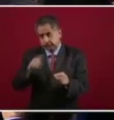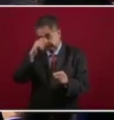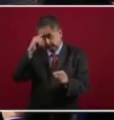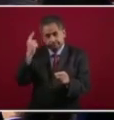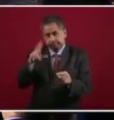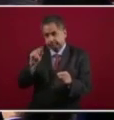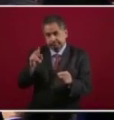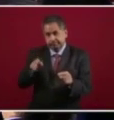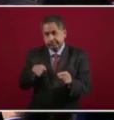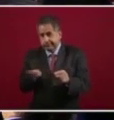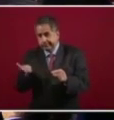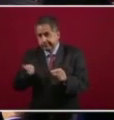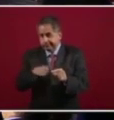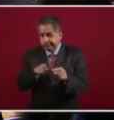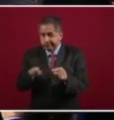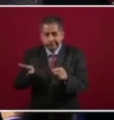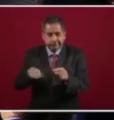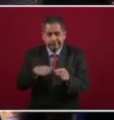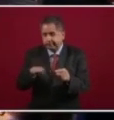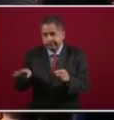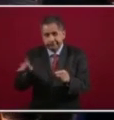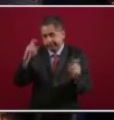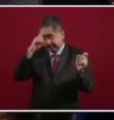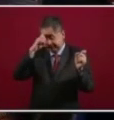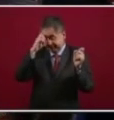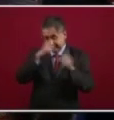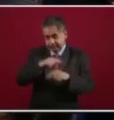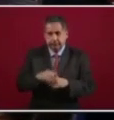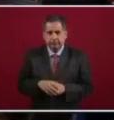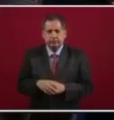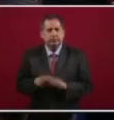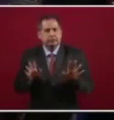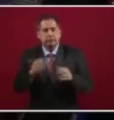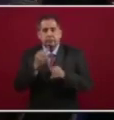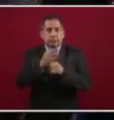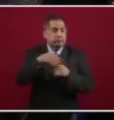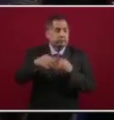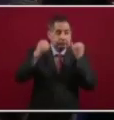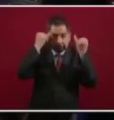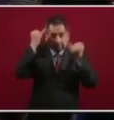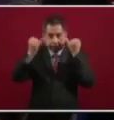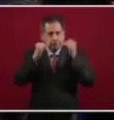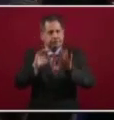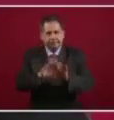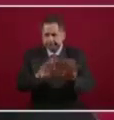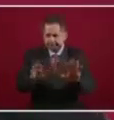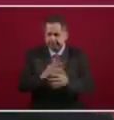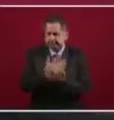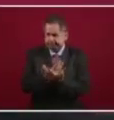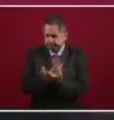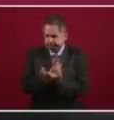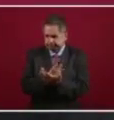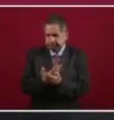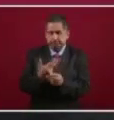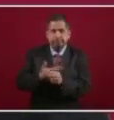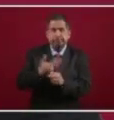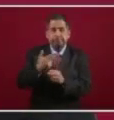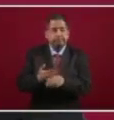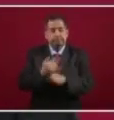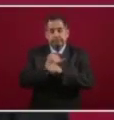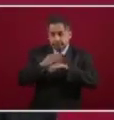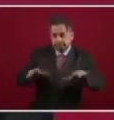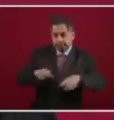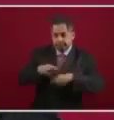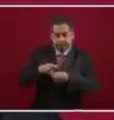fácil el acceso. De todas maneras, no especulemos. Vamos a esperar a tener toda la información.